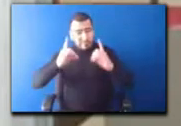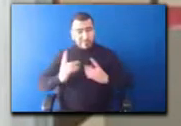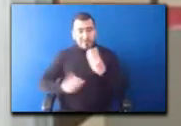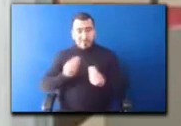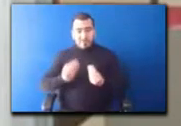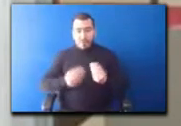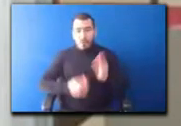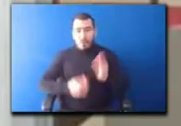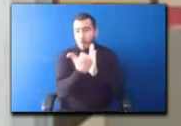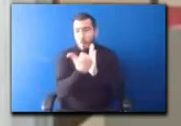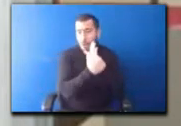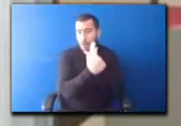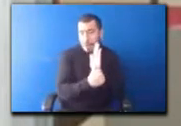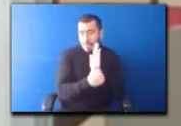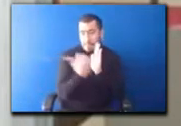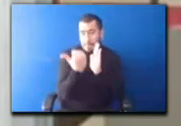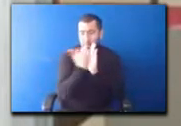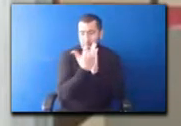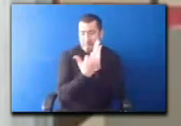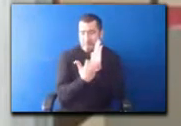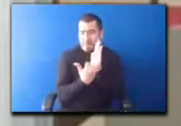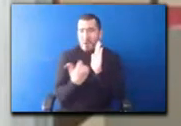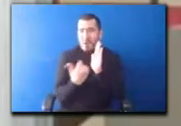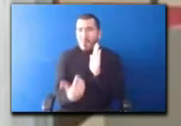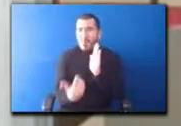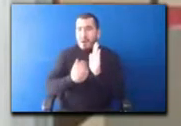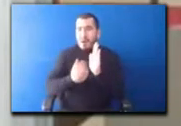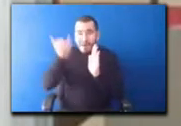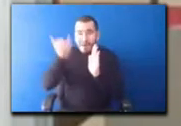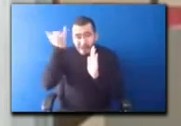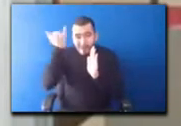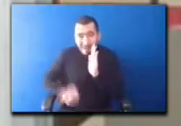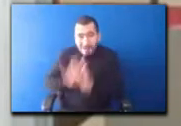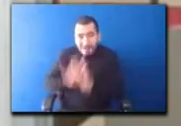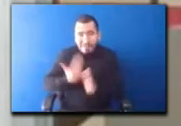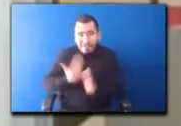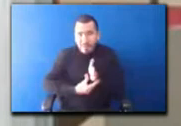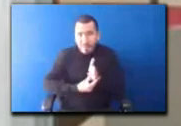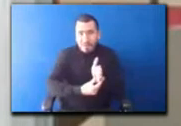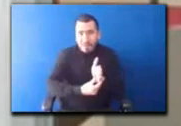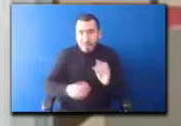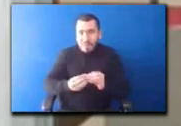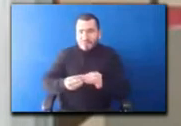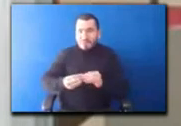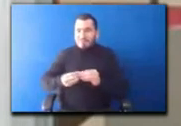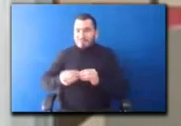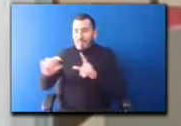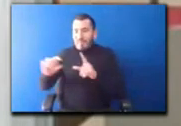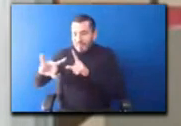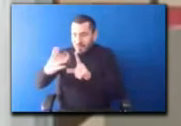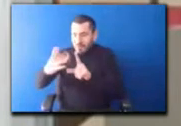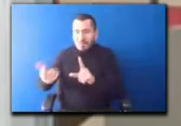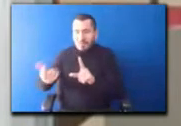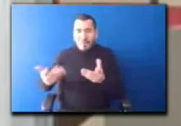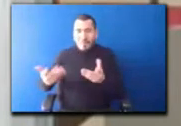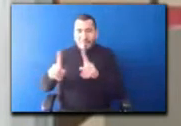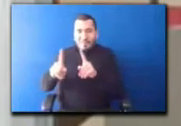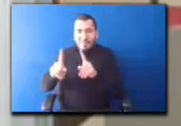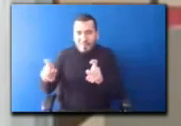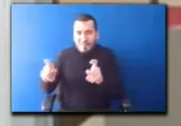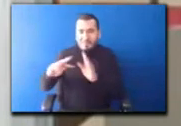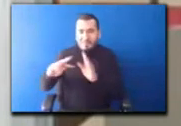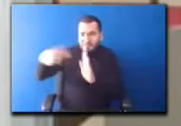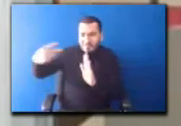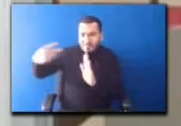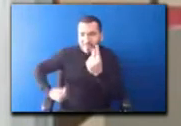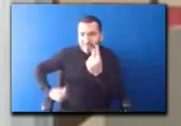programas, no solo a través de la innovación metodológica en la virtualidad, sino que los temas que impartimos, como el fintech, como el big data,